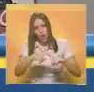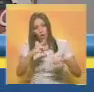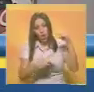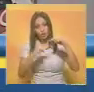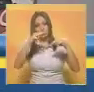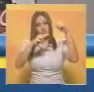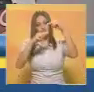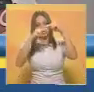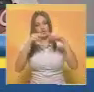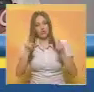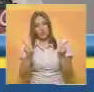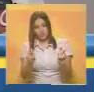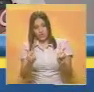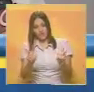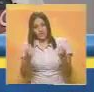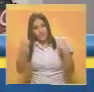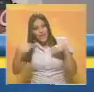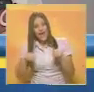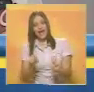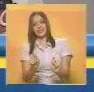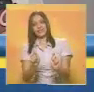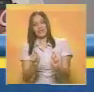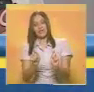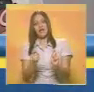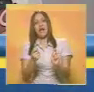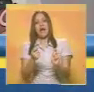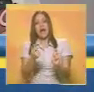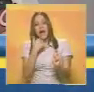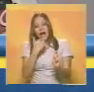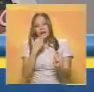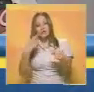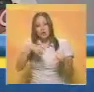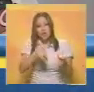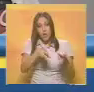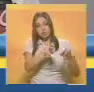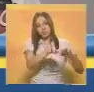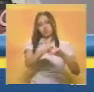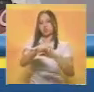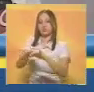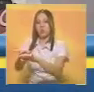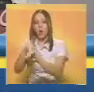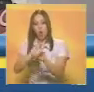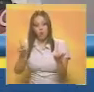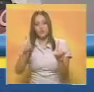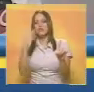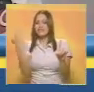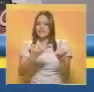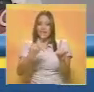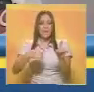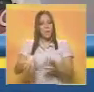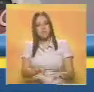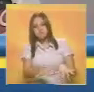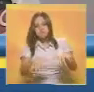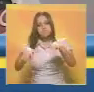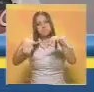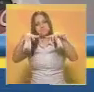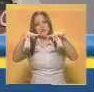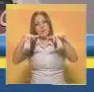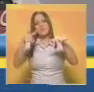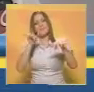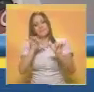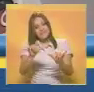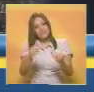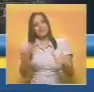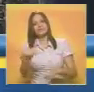construcción de diques, para tratar de desviar algunos cursos de agua que siempre en épocas de inundaciones causan